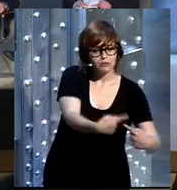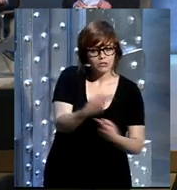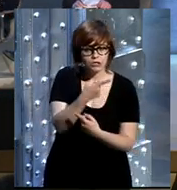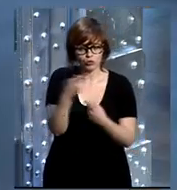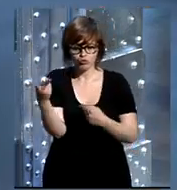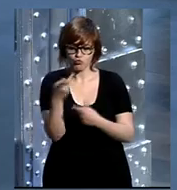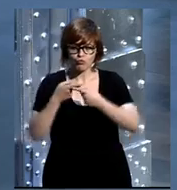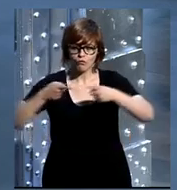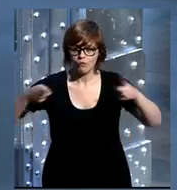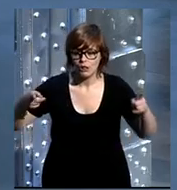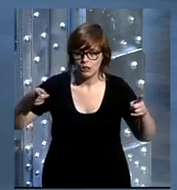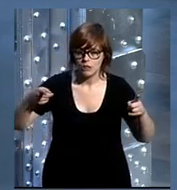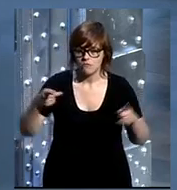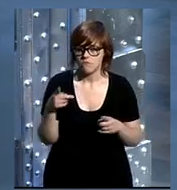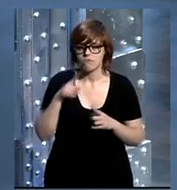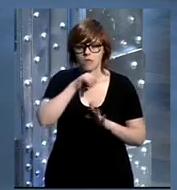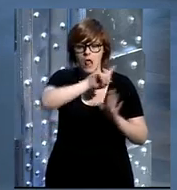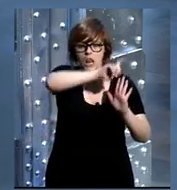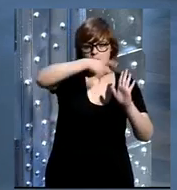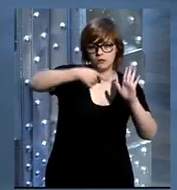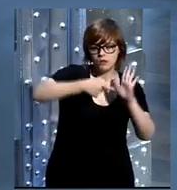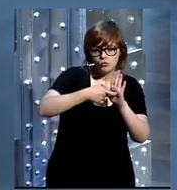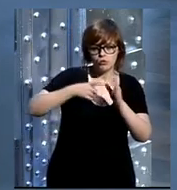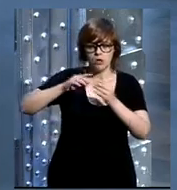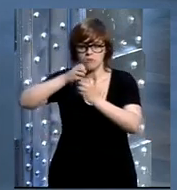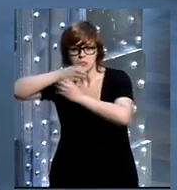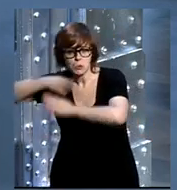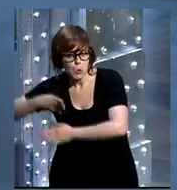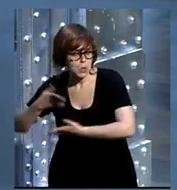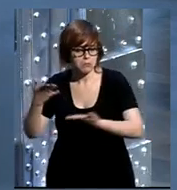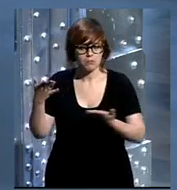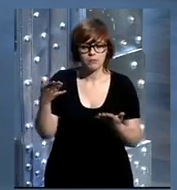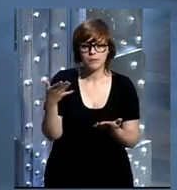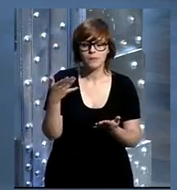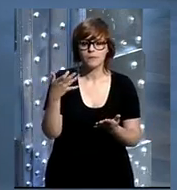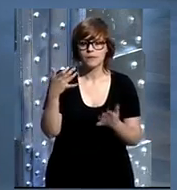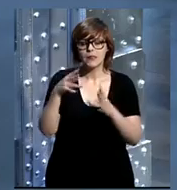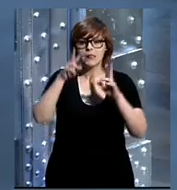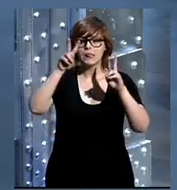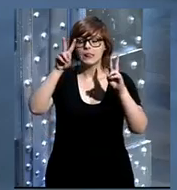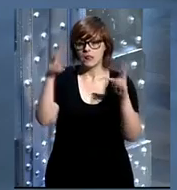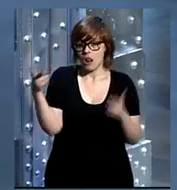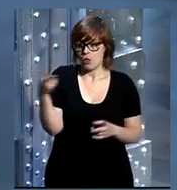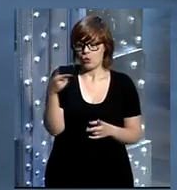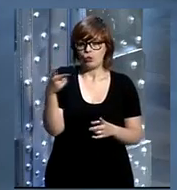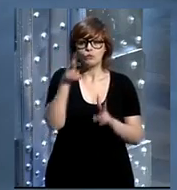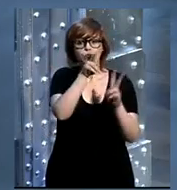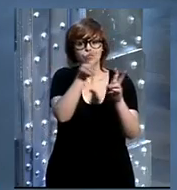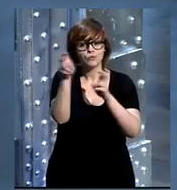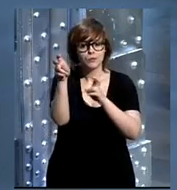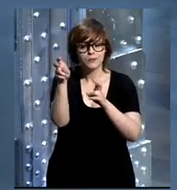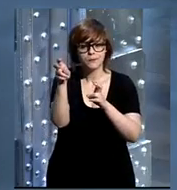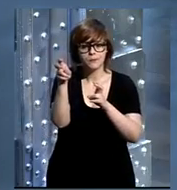regulatorias, legislativas, en cuanto a la, por ejemplo, regulación de